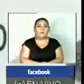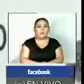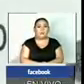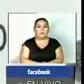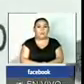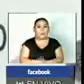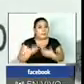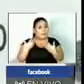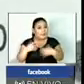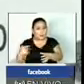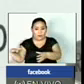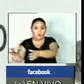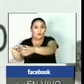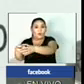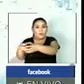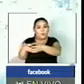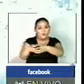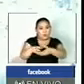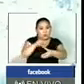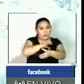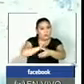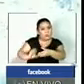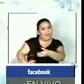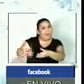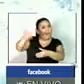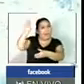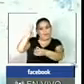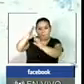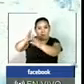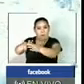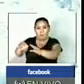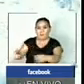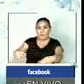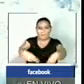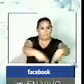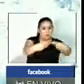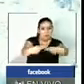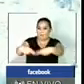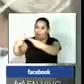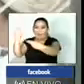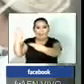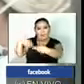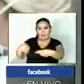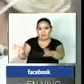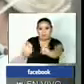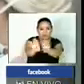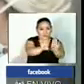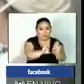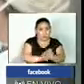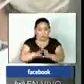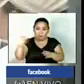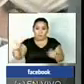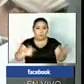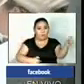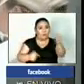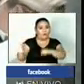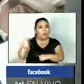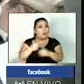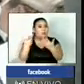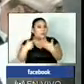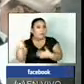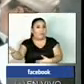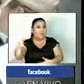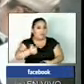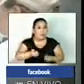Los primeros salvadoreños repatriados que quedaron varados por el cierre de puertos y aeropuertos debido al brote de coronavirus vendrían por